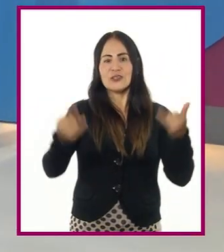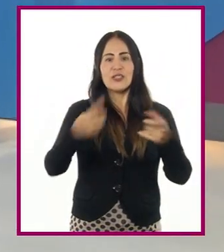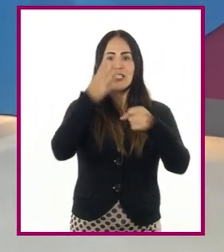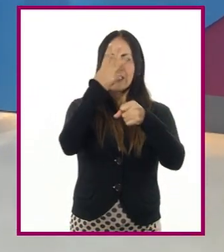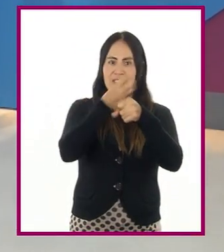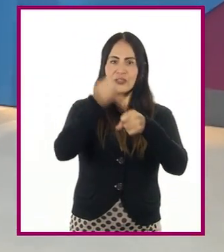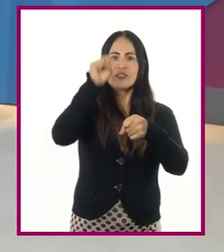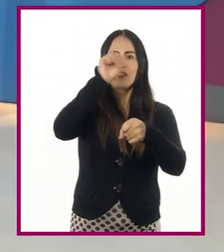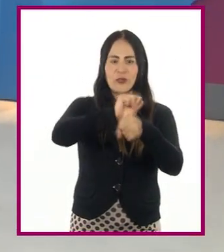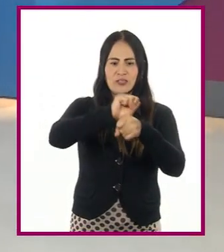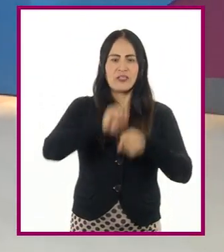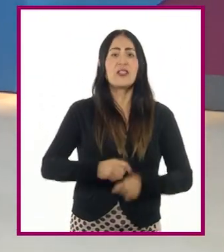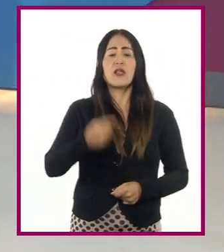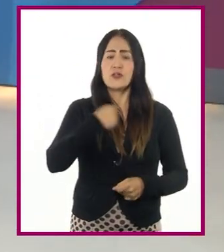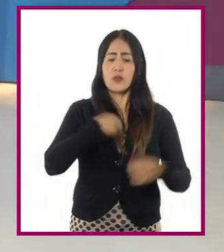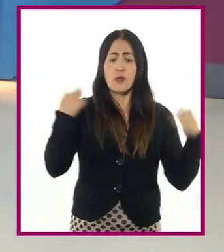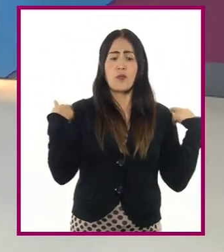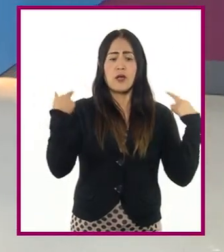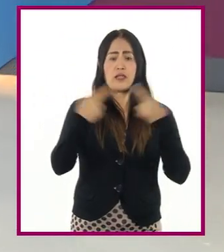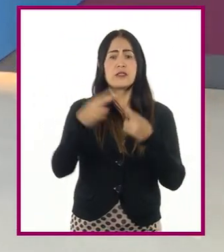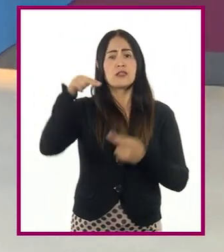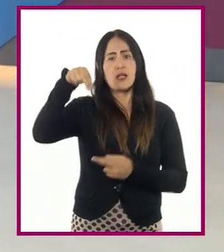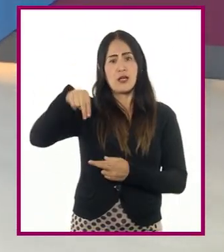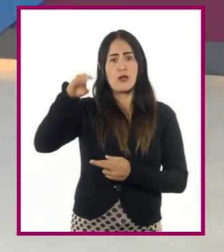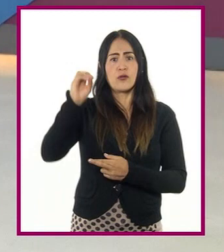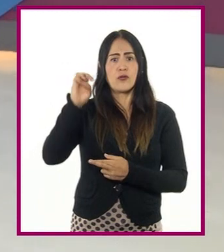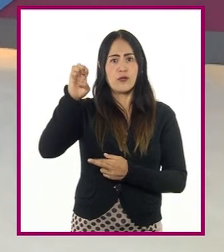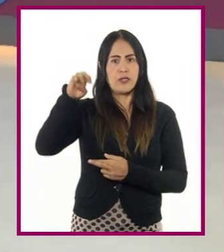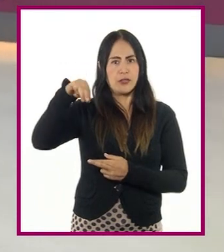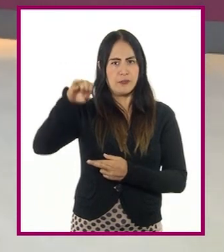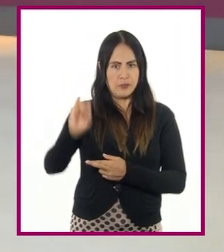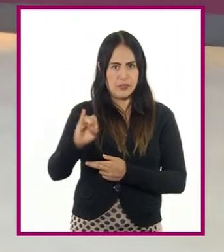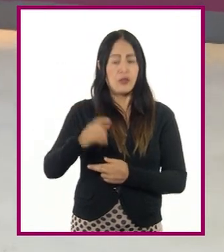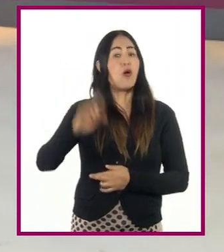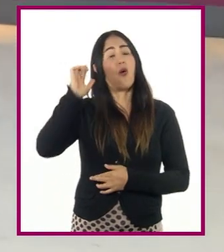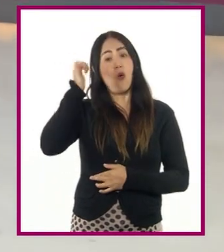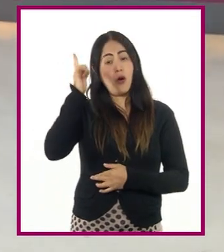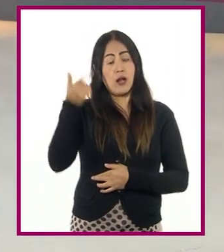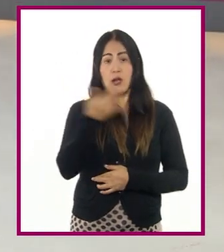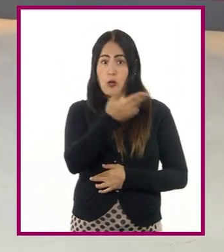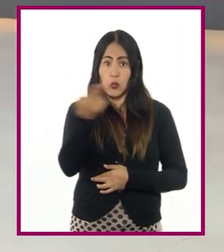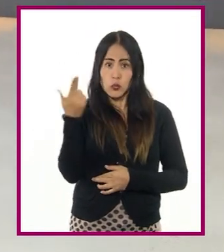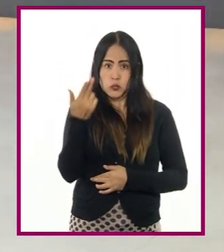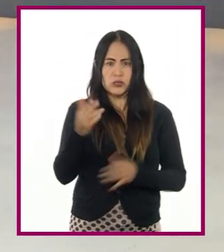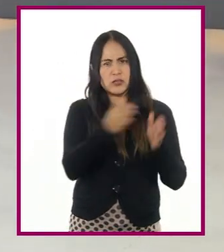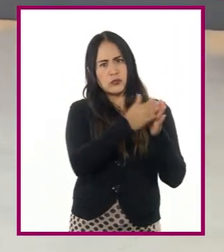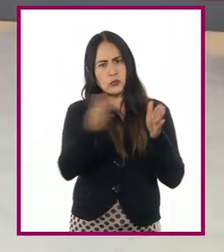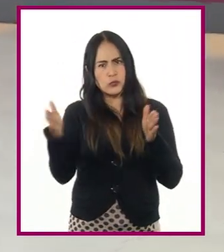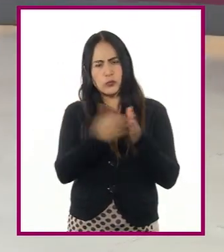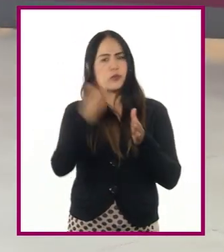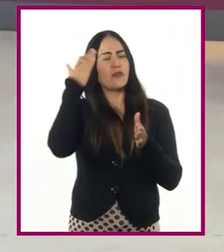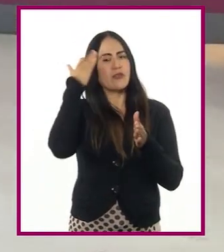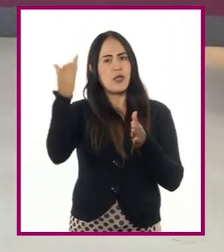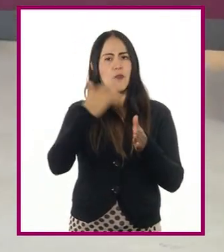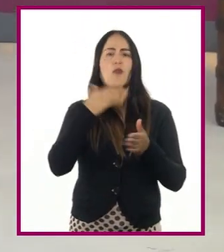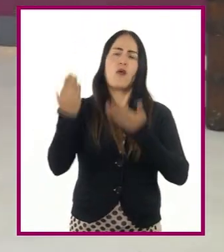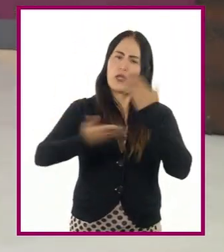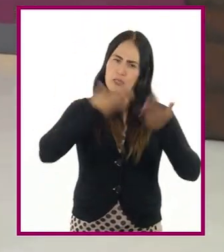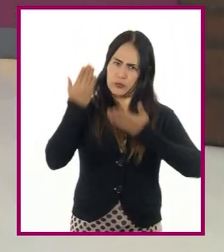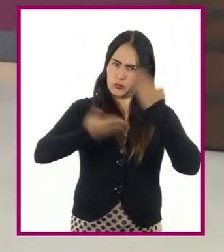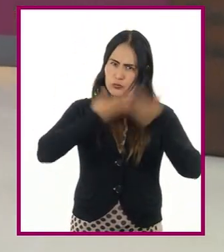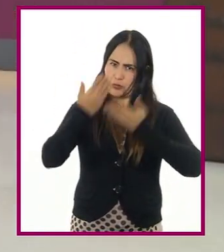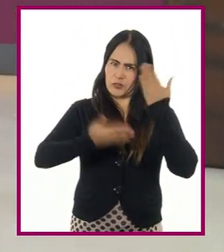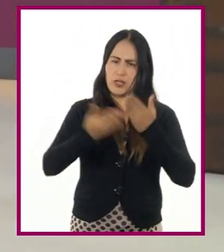Grado. Soy la maestra Noemí Juárez y espero que en estos días estén aprovechando la oportunidad de estudiar en